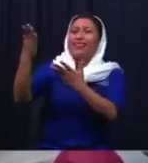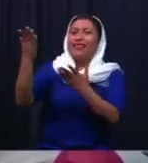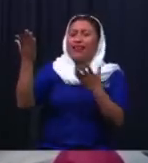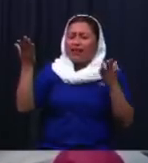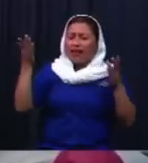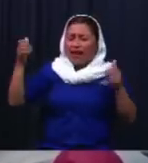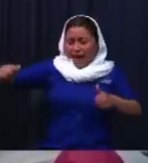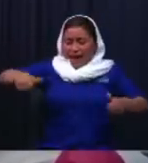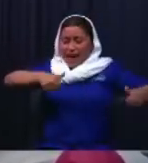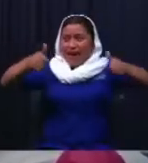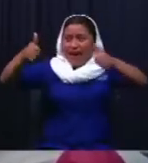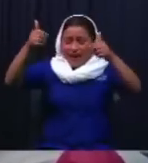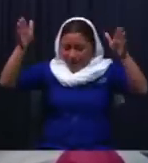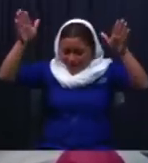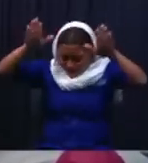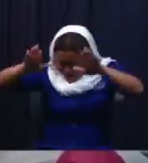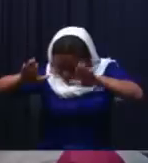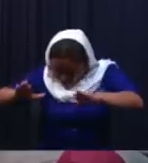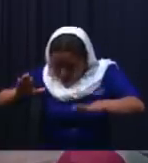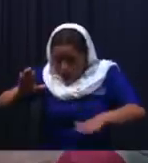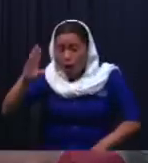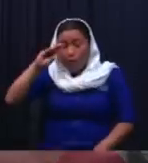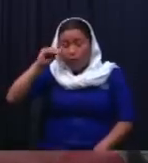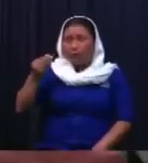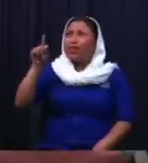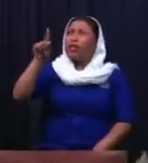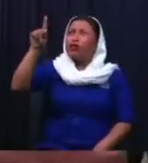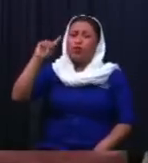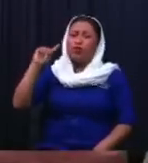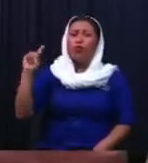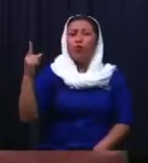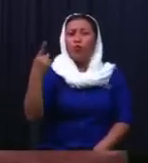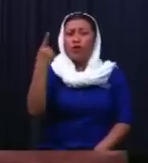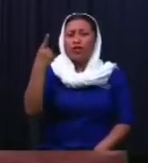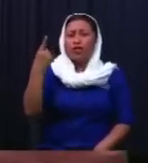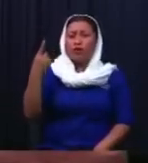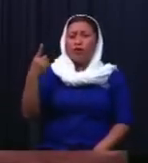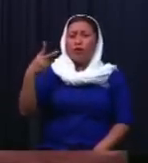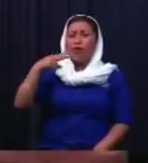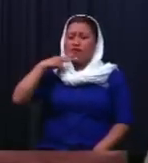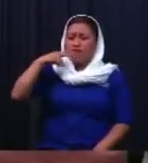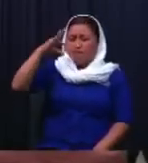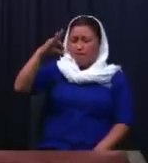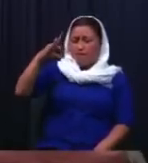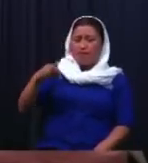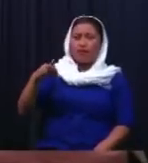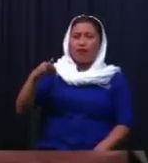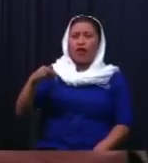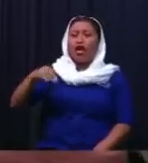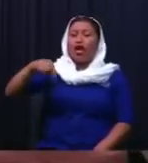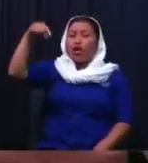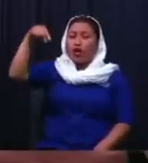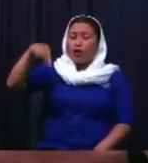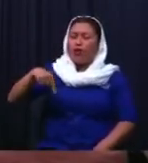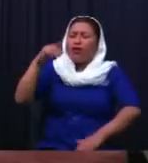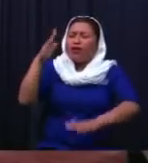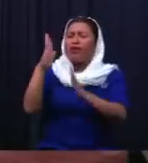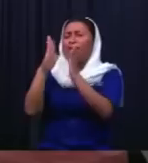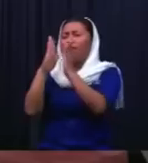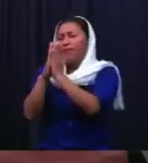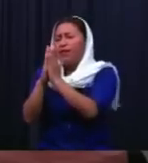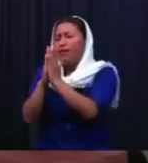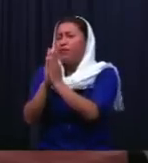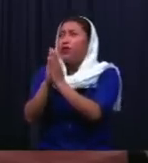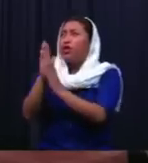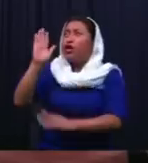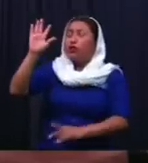para alabarte a ti, Señor, el único Dios verdadero, Padre bendito. Hoy, Señor, yo te suplico que esa